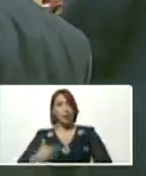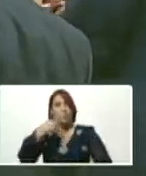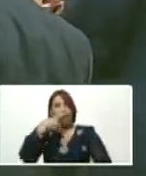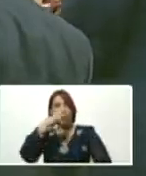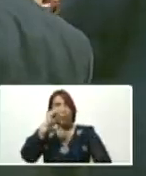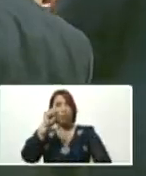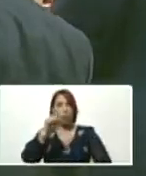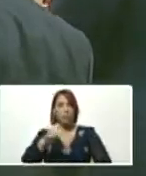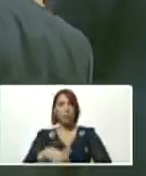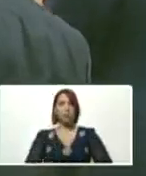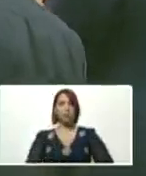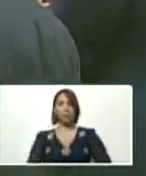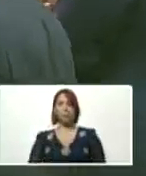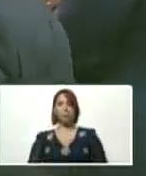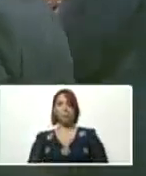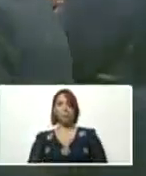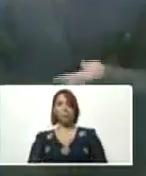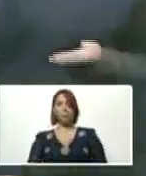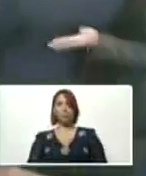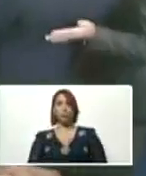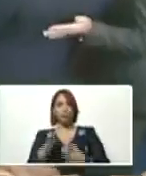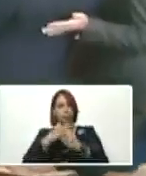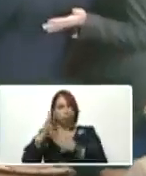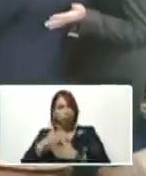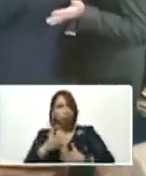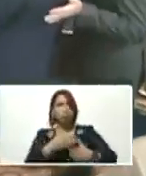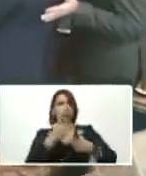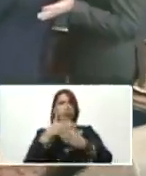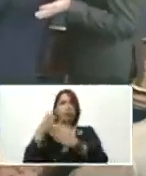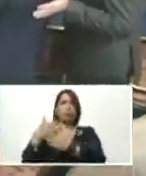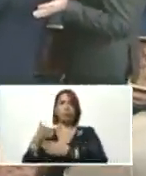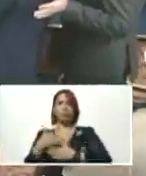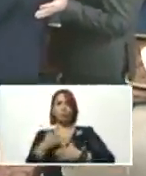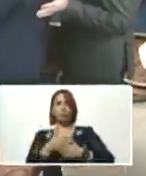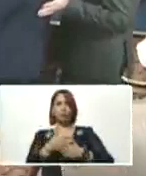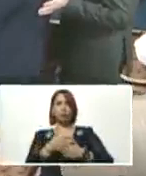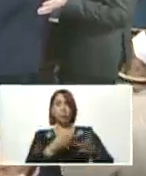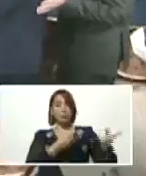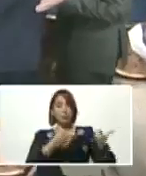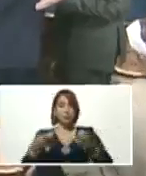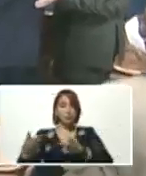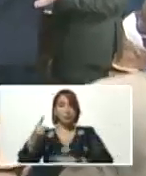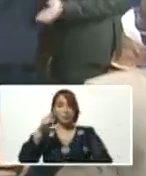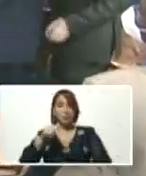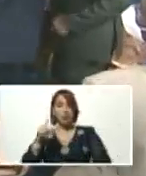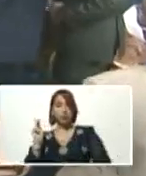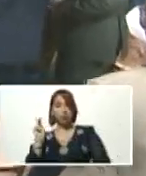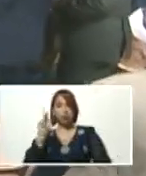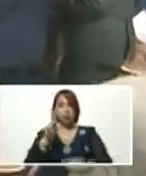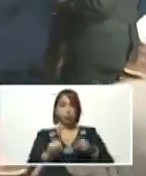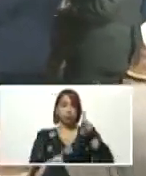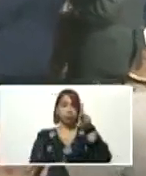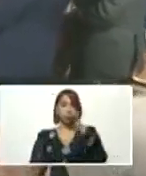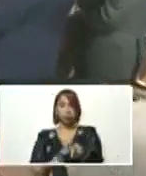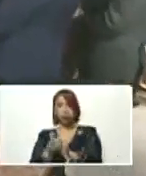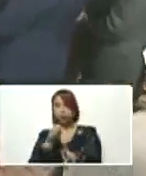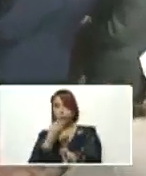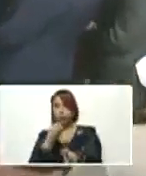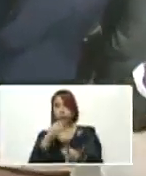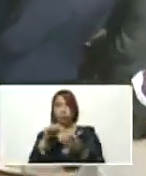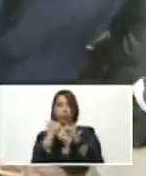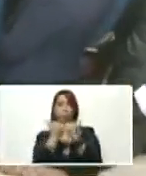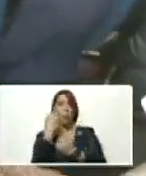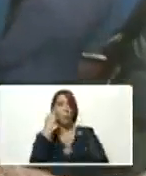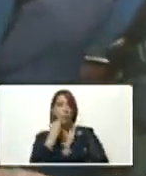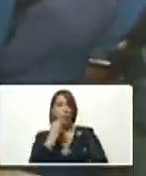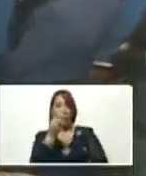a esta hora también comparte con los invitados que han venido acá a el Salón Simón Bolívar del